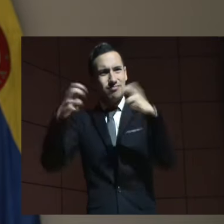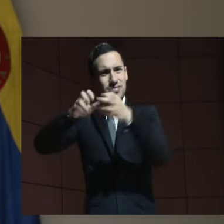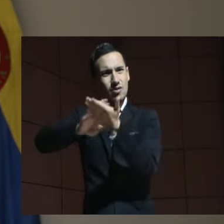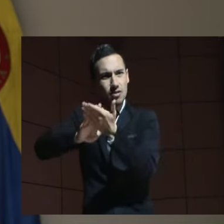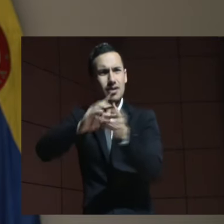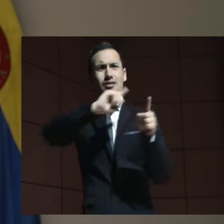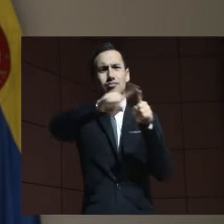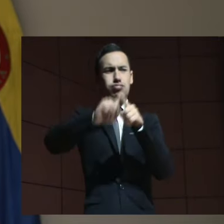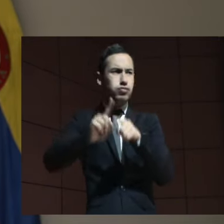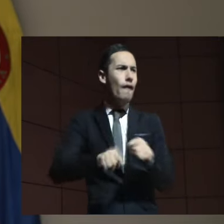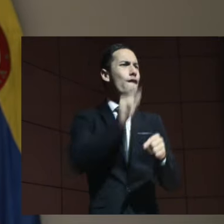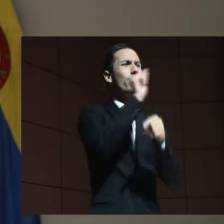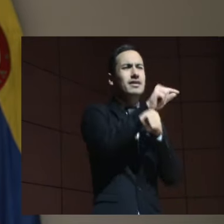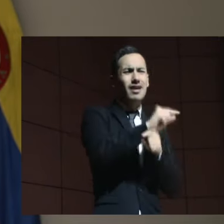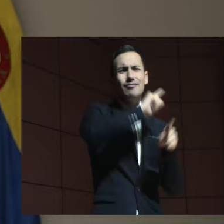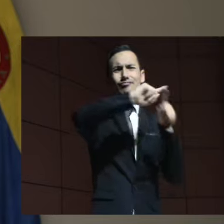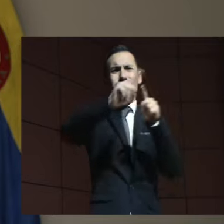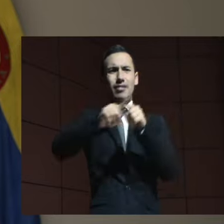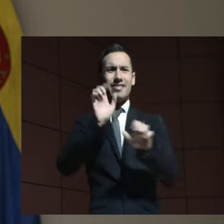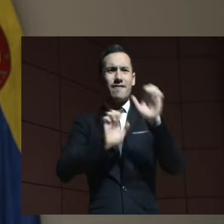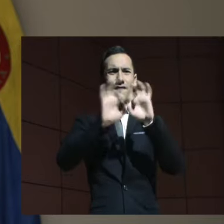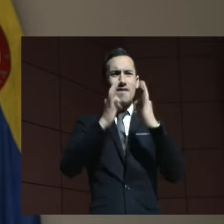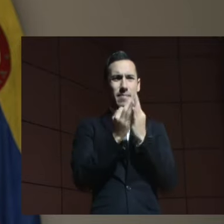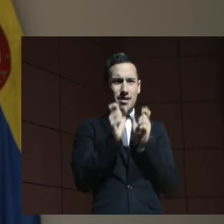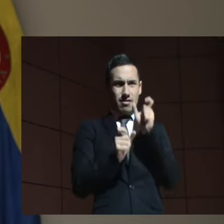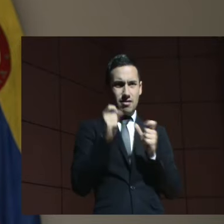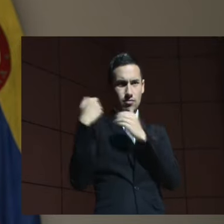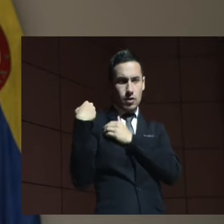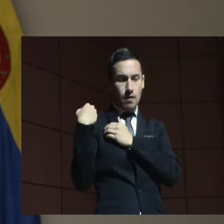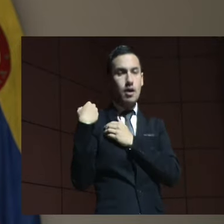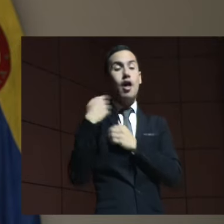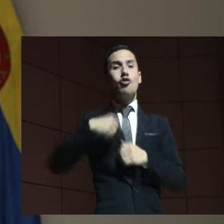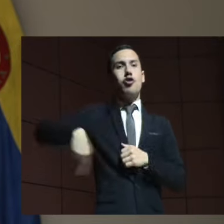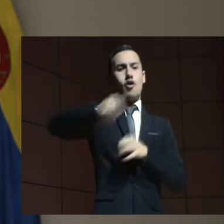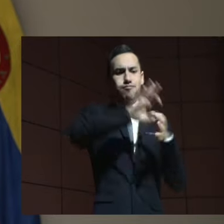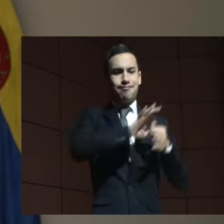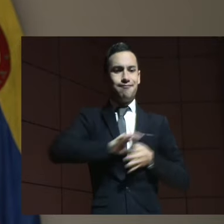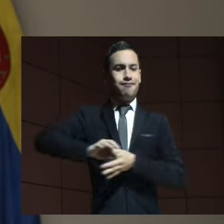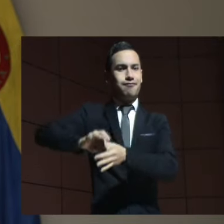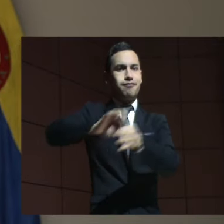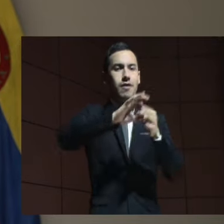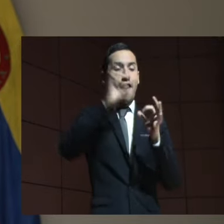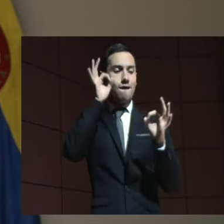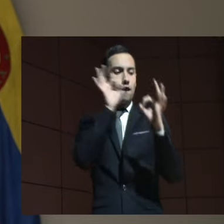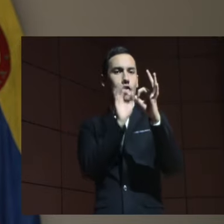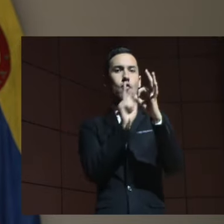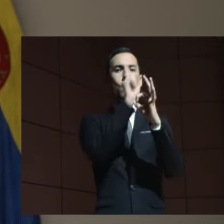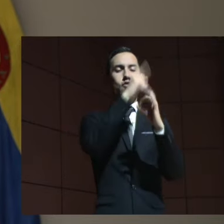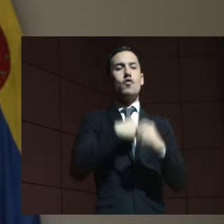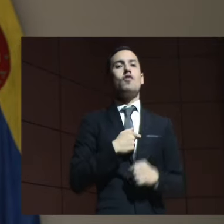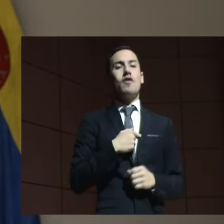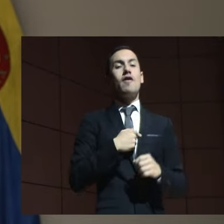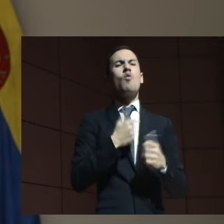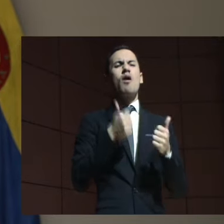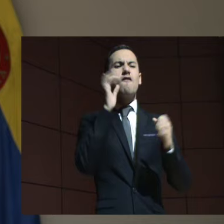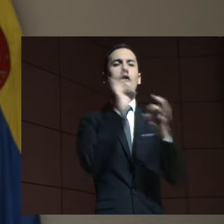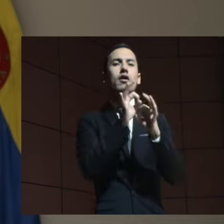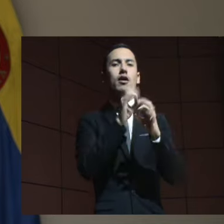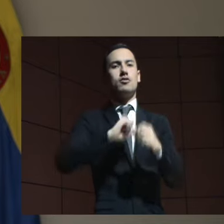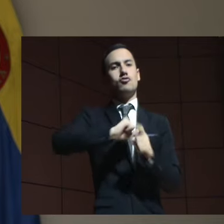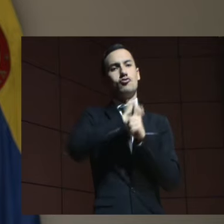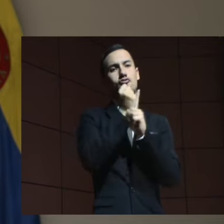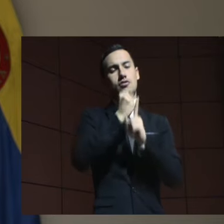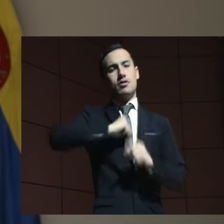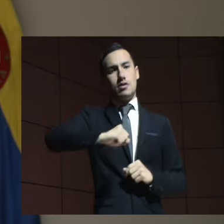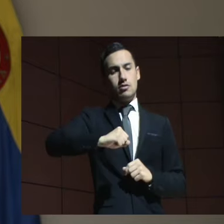por fiscales, por procuradores, comisarios, defensores de familia, para que todos tengamos el mismo enfoque, el enfoque